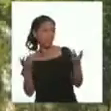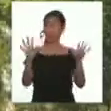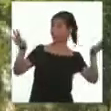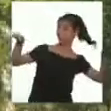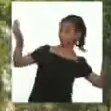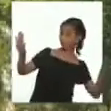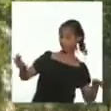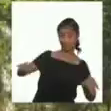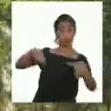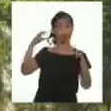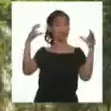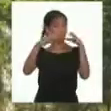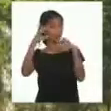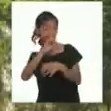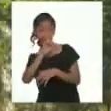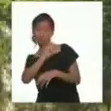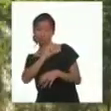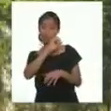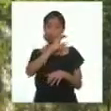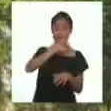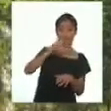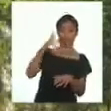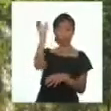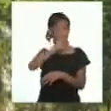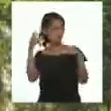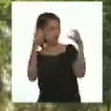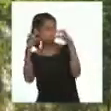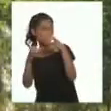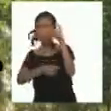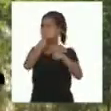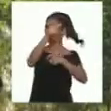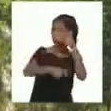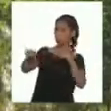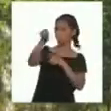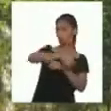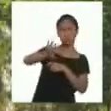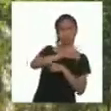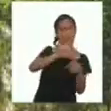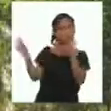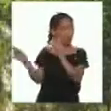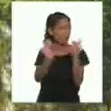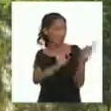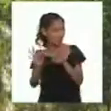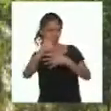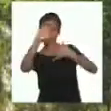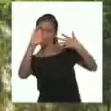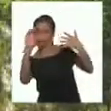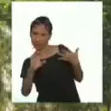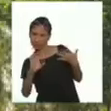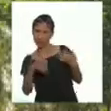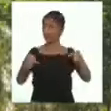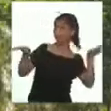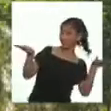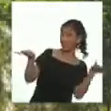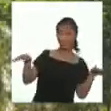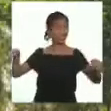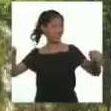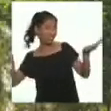¡Olinda! Los grupos sociales son grupos de personas que comparten las mismas